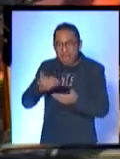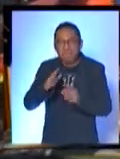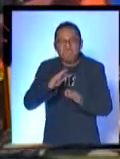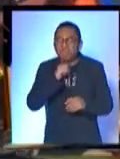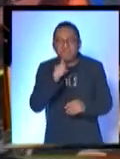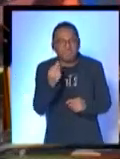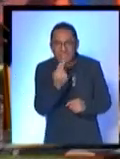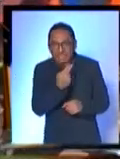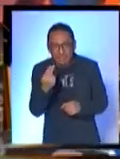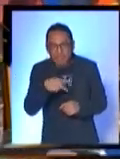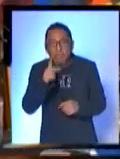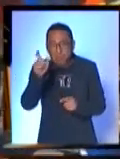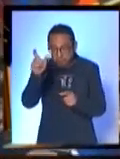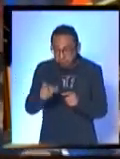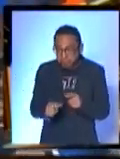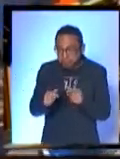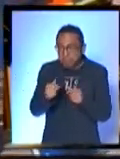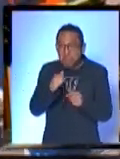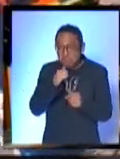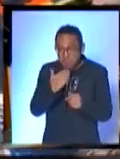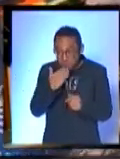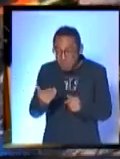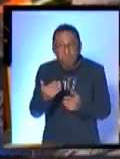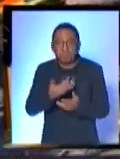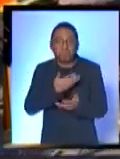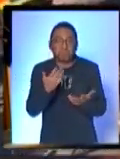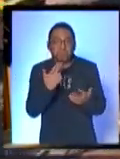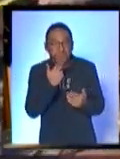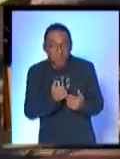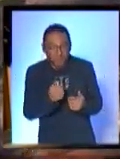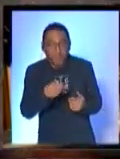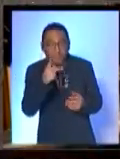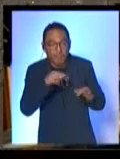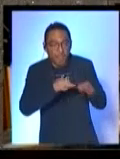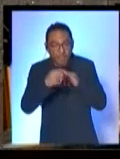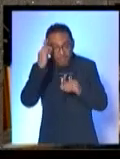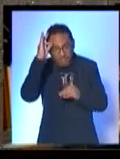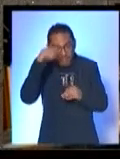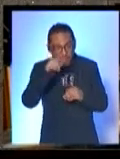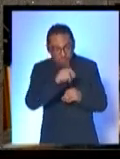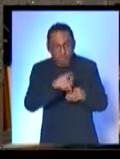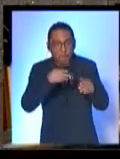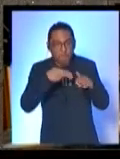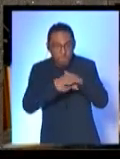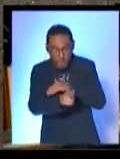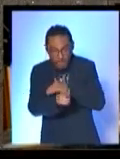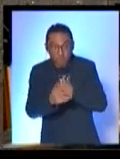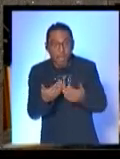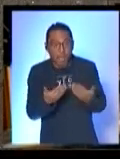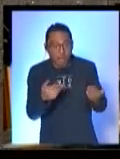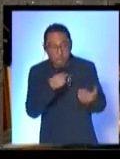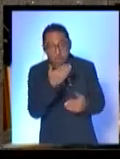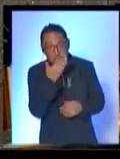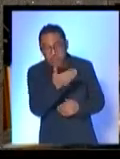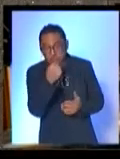cumple con el perfil adecuado. Así que bueno, pues los trabajadores del metro ahora